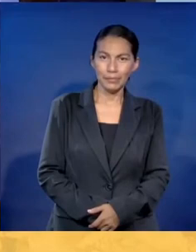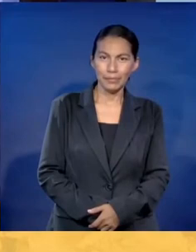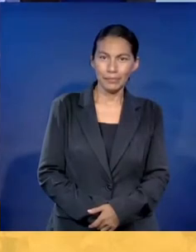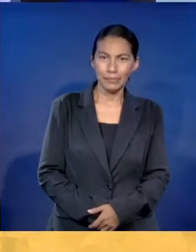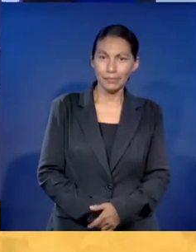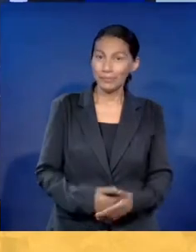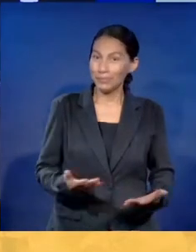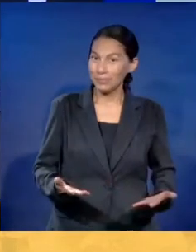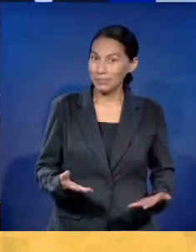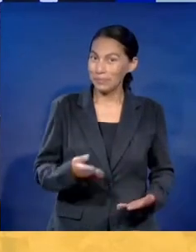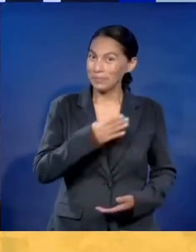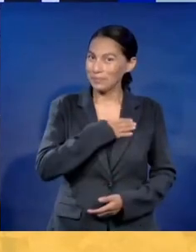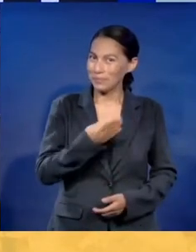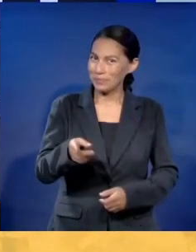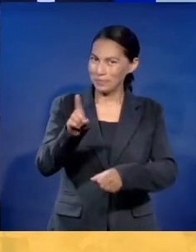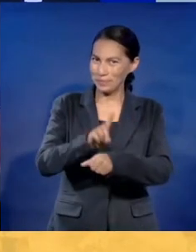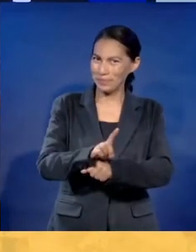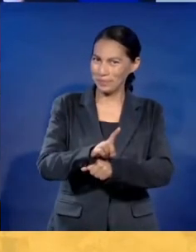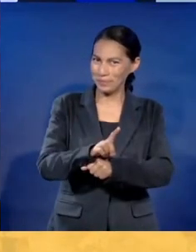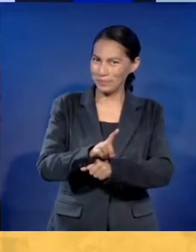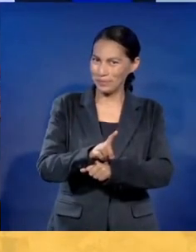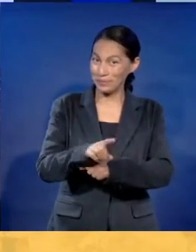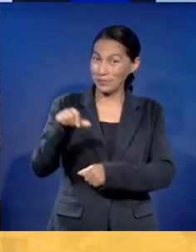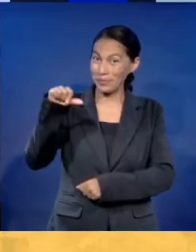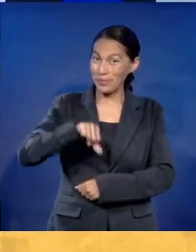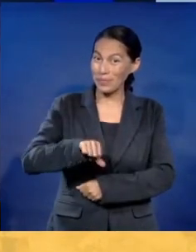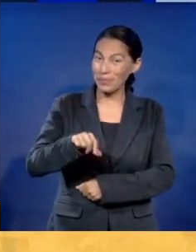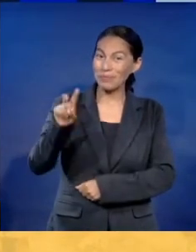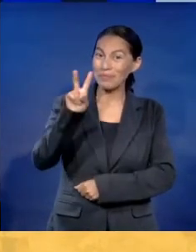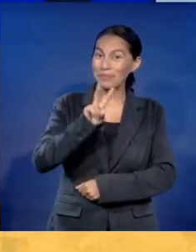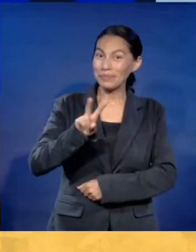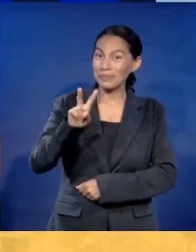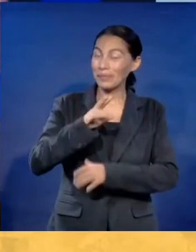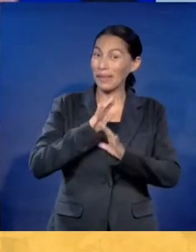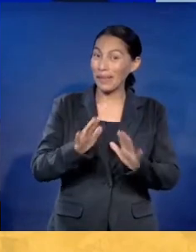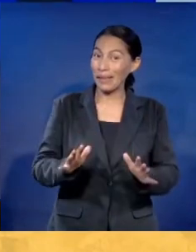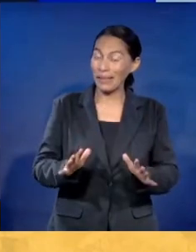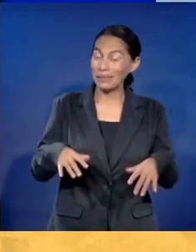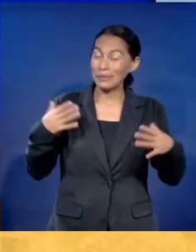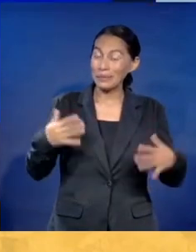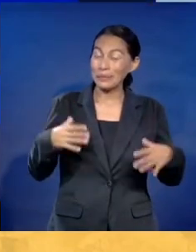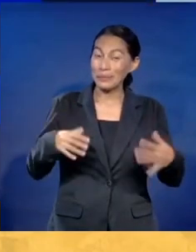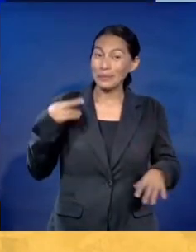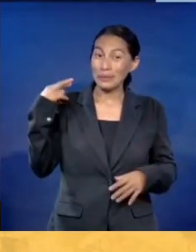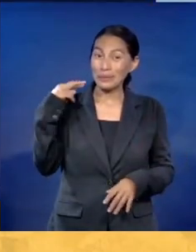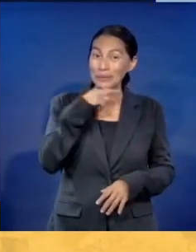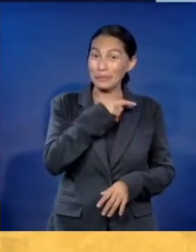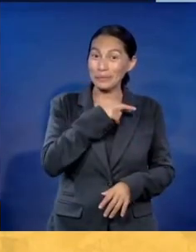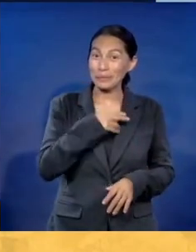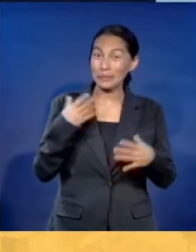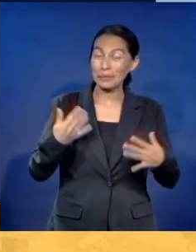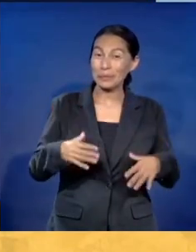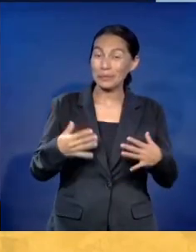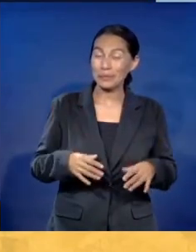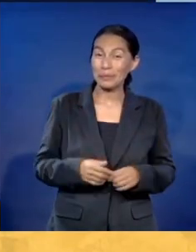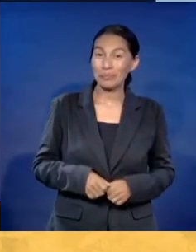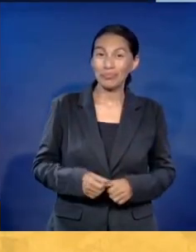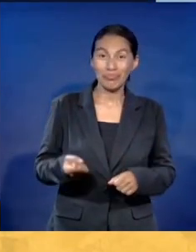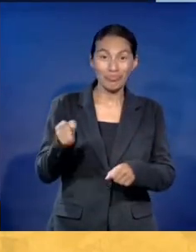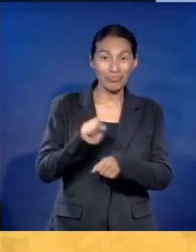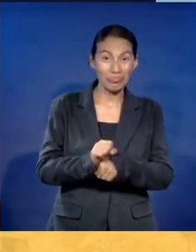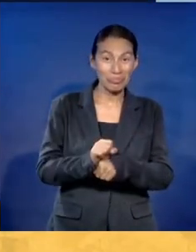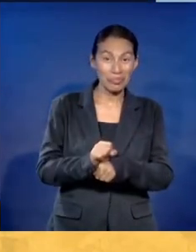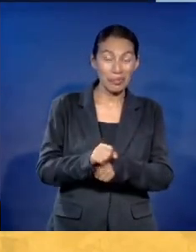muy buenos días llegó el viernes Qué rápido se me fue esta semana rápido Rápido